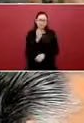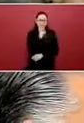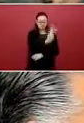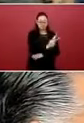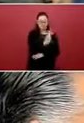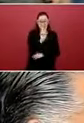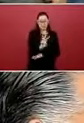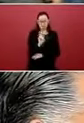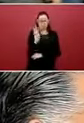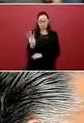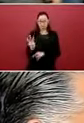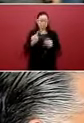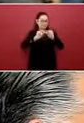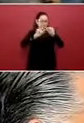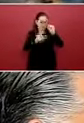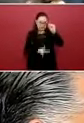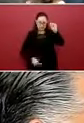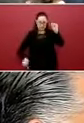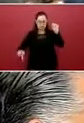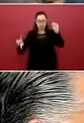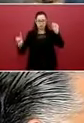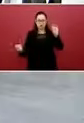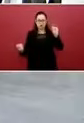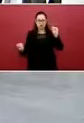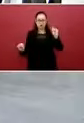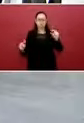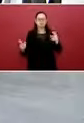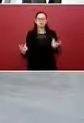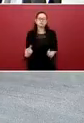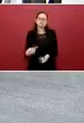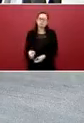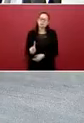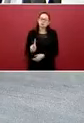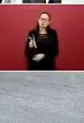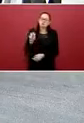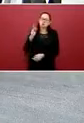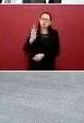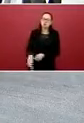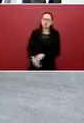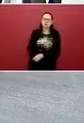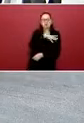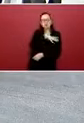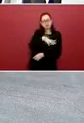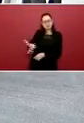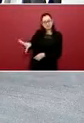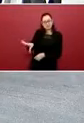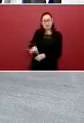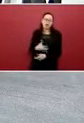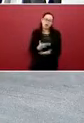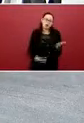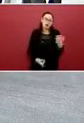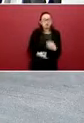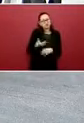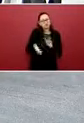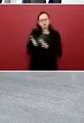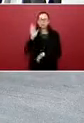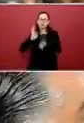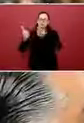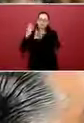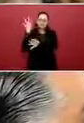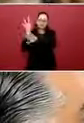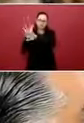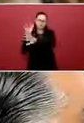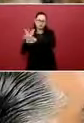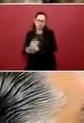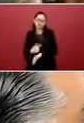de nivel nacional, pero pues lo rechazaron. Y está allá en Estados Unidos. Yo lo